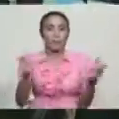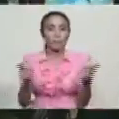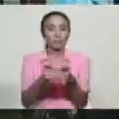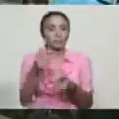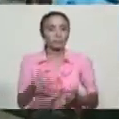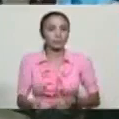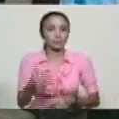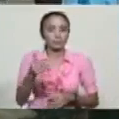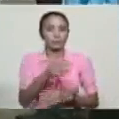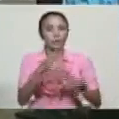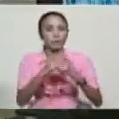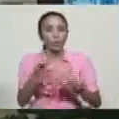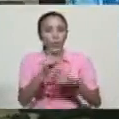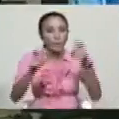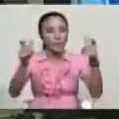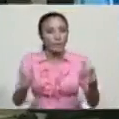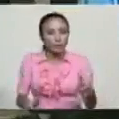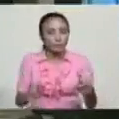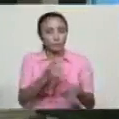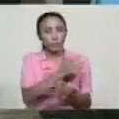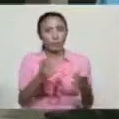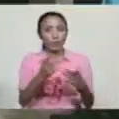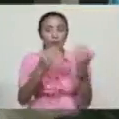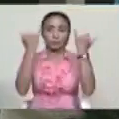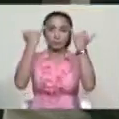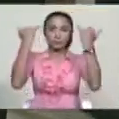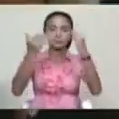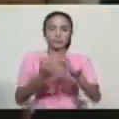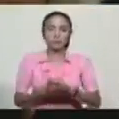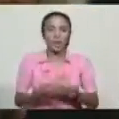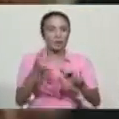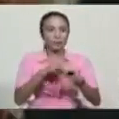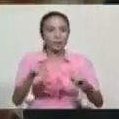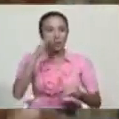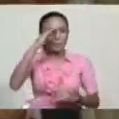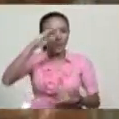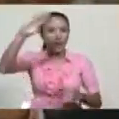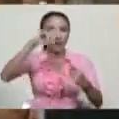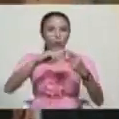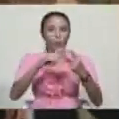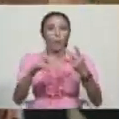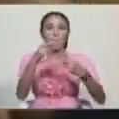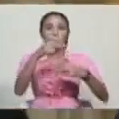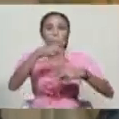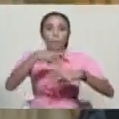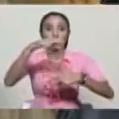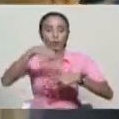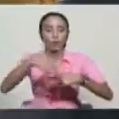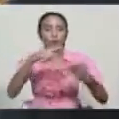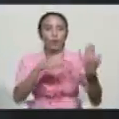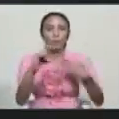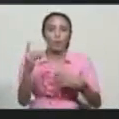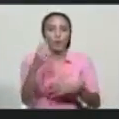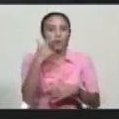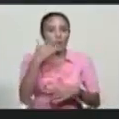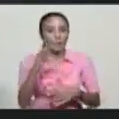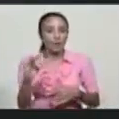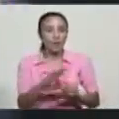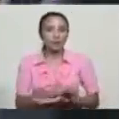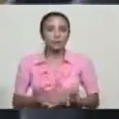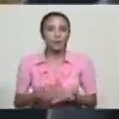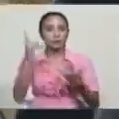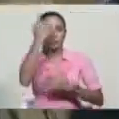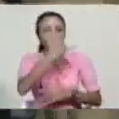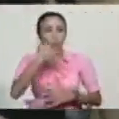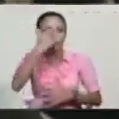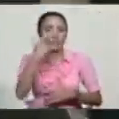con pensadores y reconocidos intelectuales de México, Puerto Rico, Bolivia, Francia y Sudáfrica